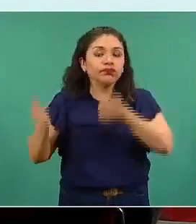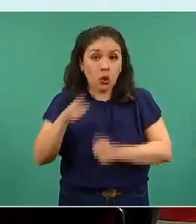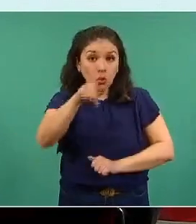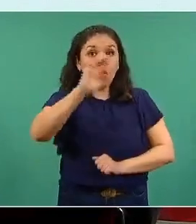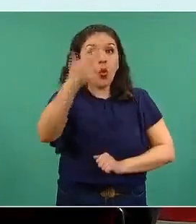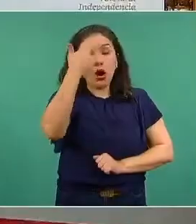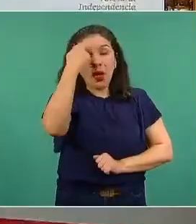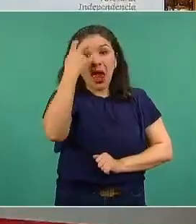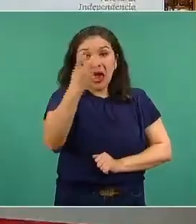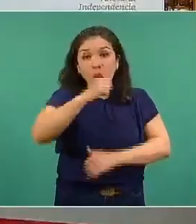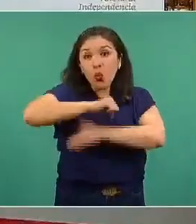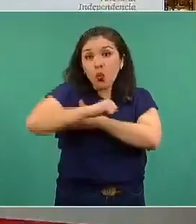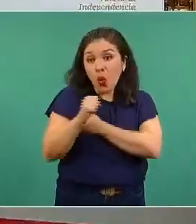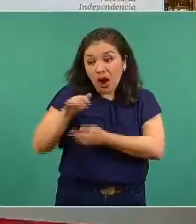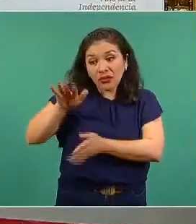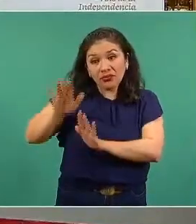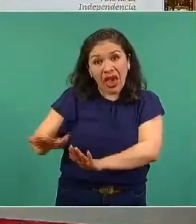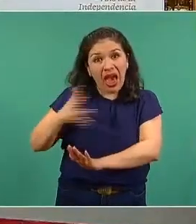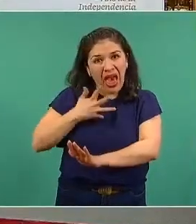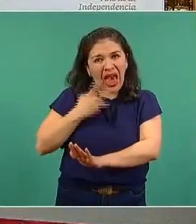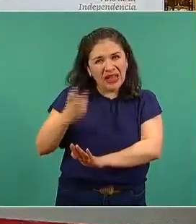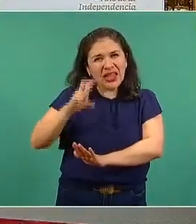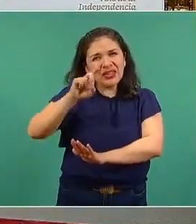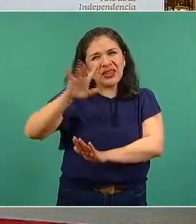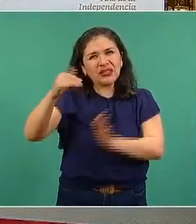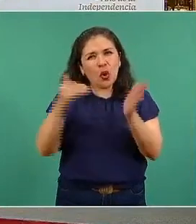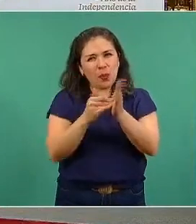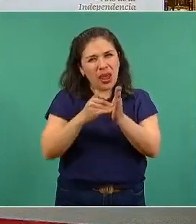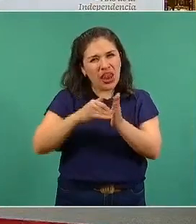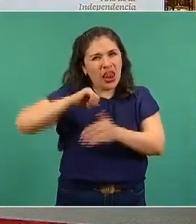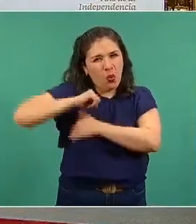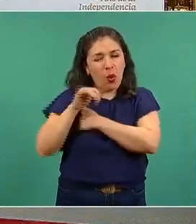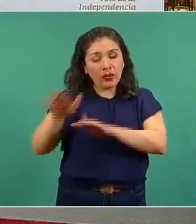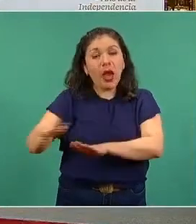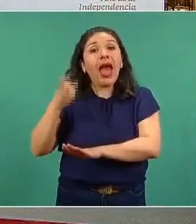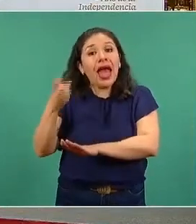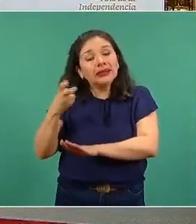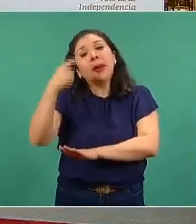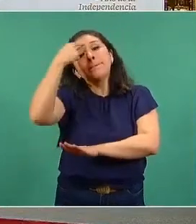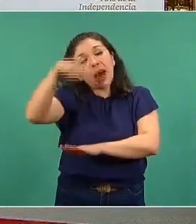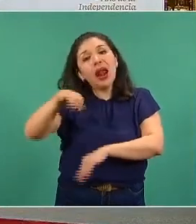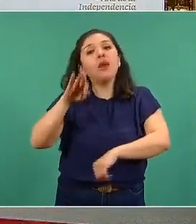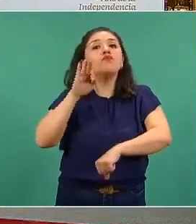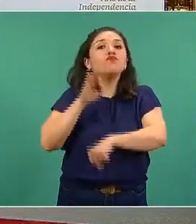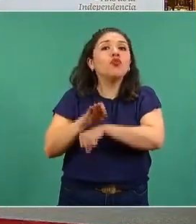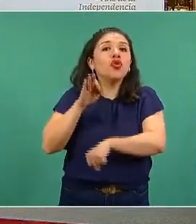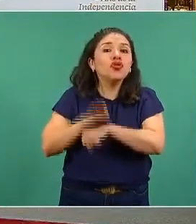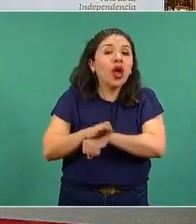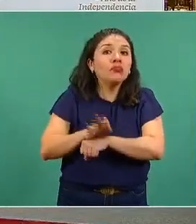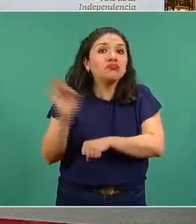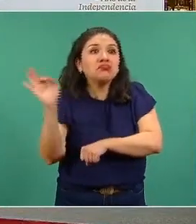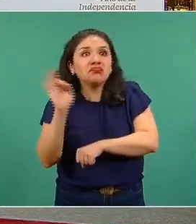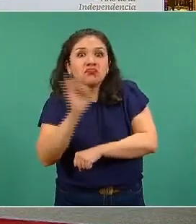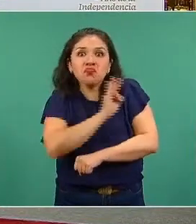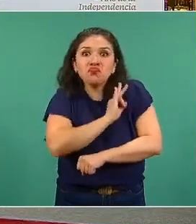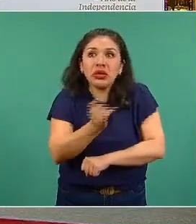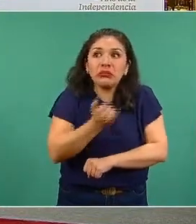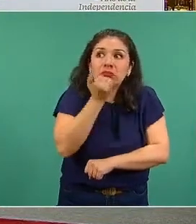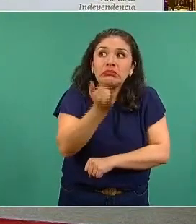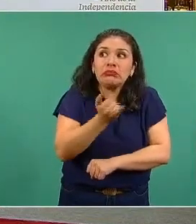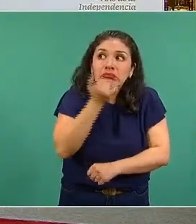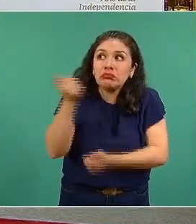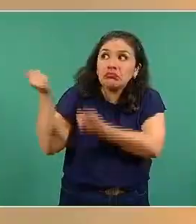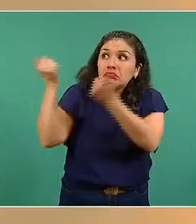que reserva que habíamos tenido ahí de 35.000 dosis fue precisamente para proteger la posibilidad de